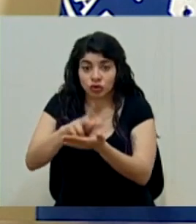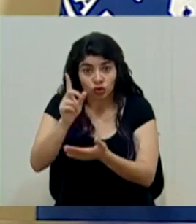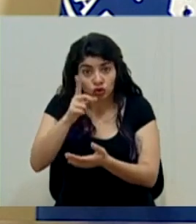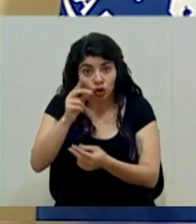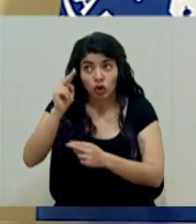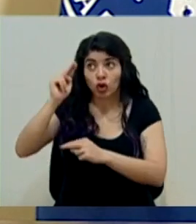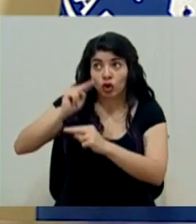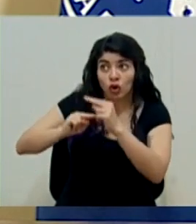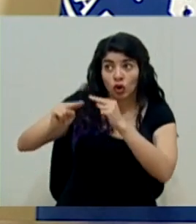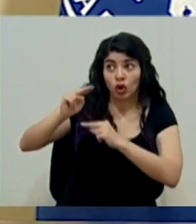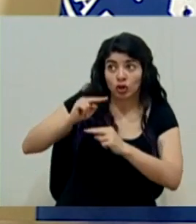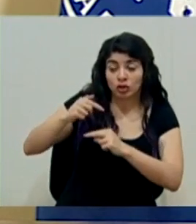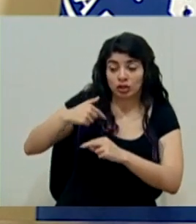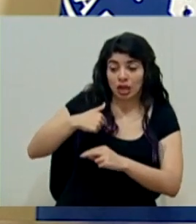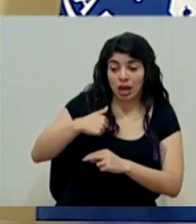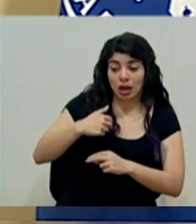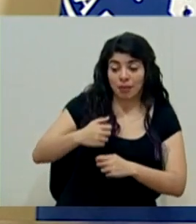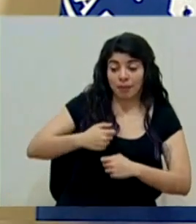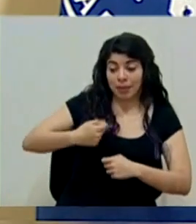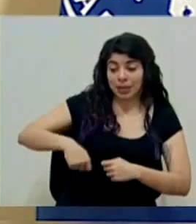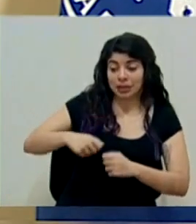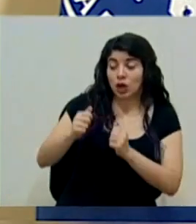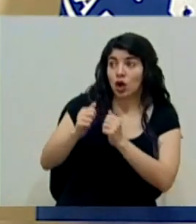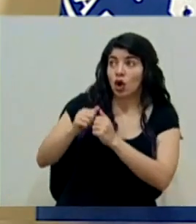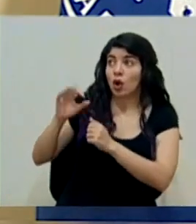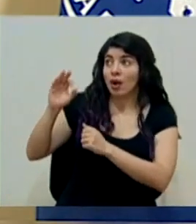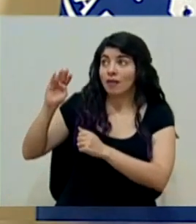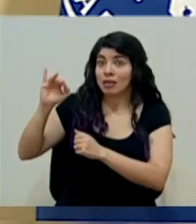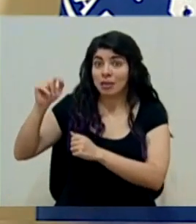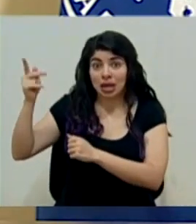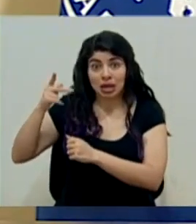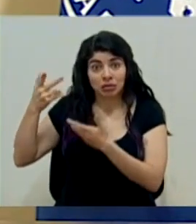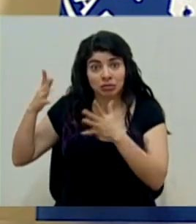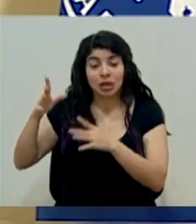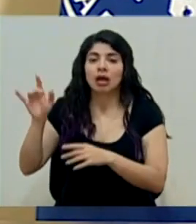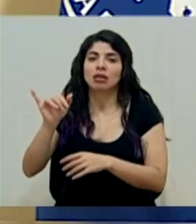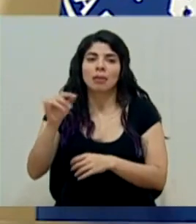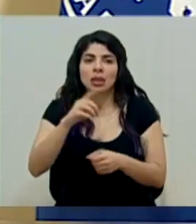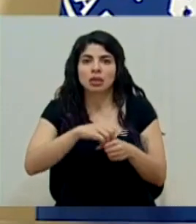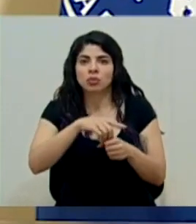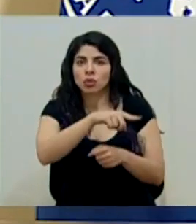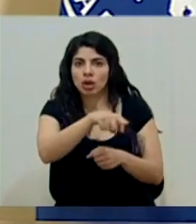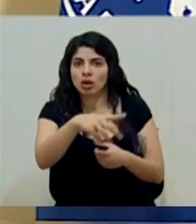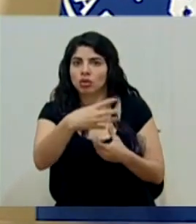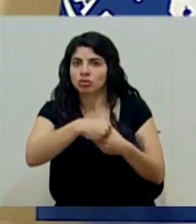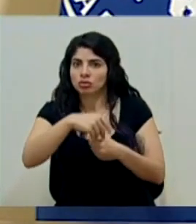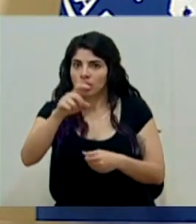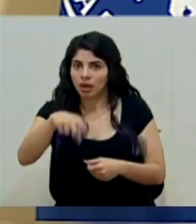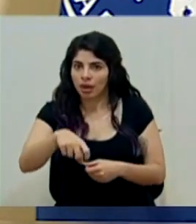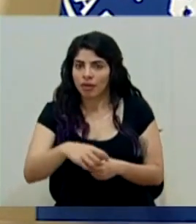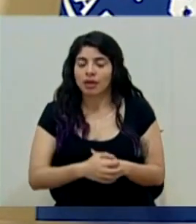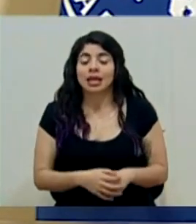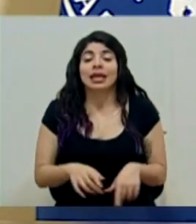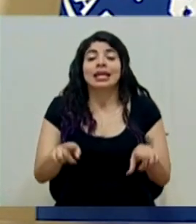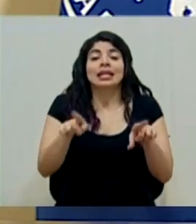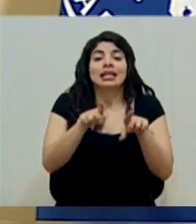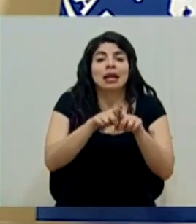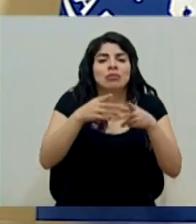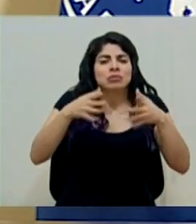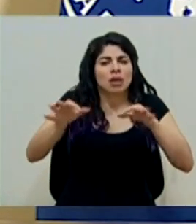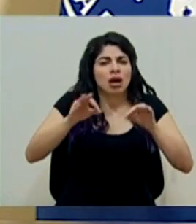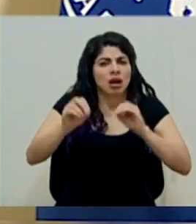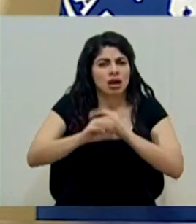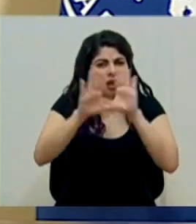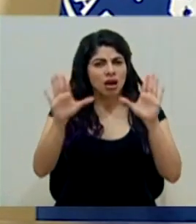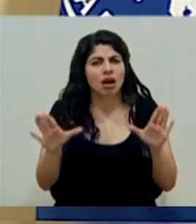por la negociación del Ejecutivo con el Fondo, sino con los diputados. Y también fuimos claros en decir que